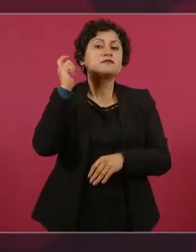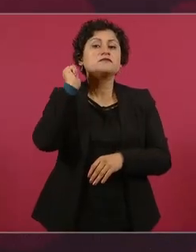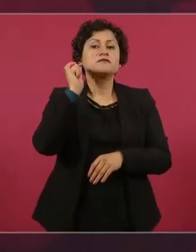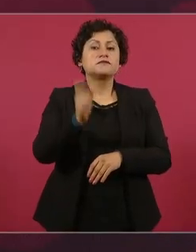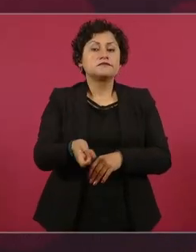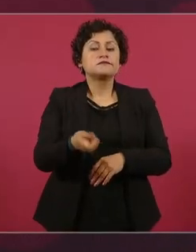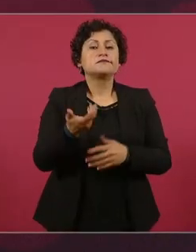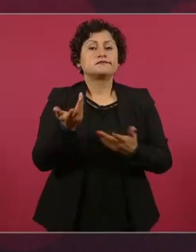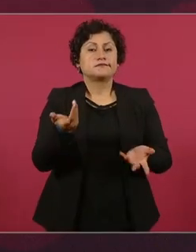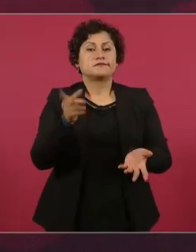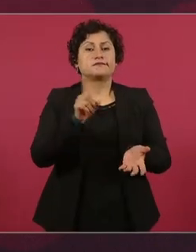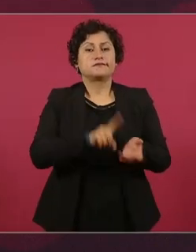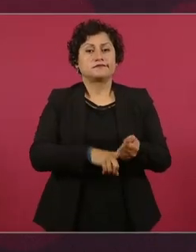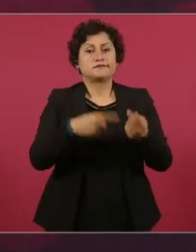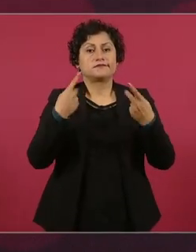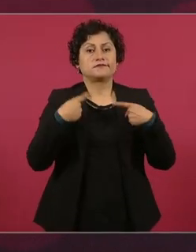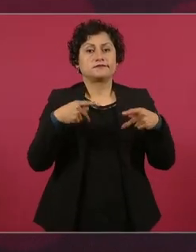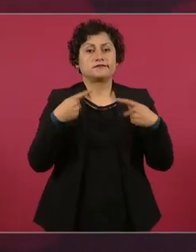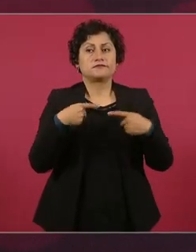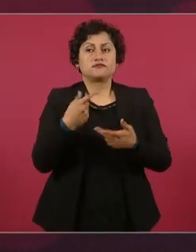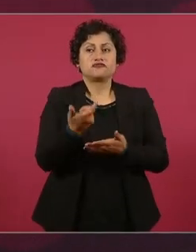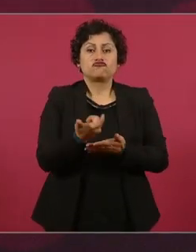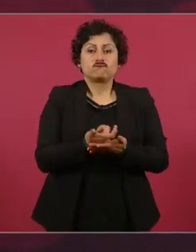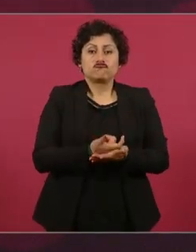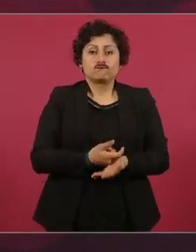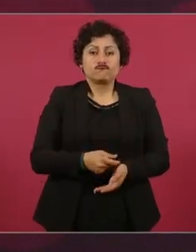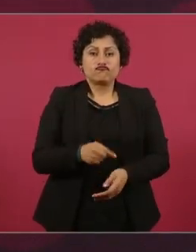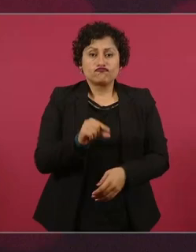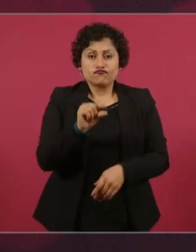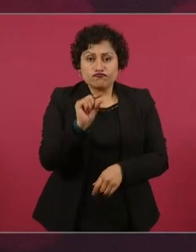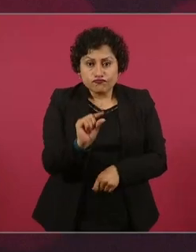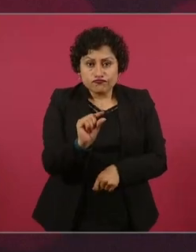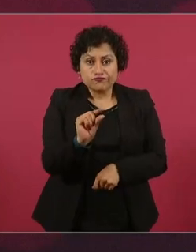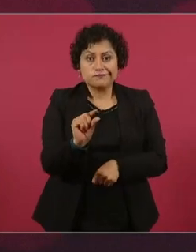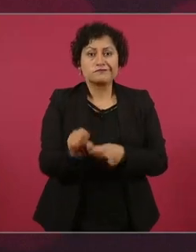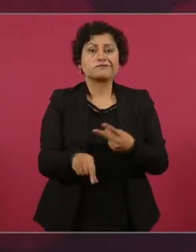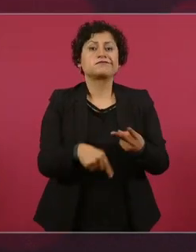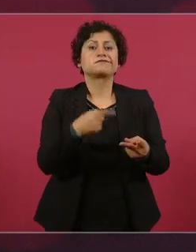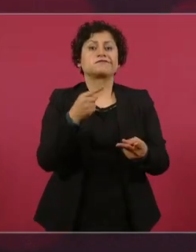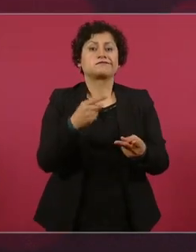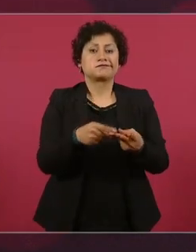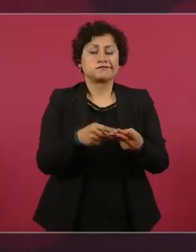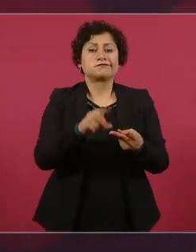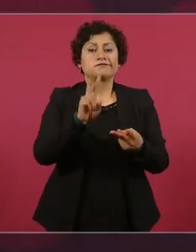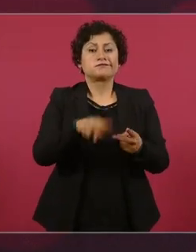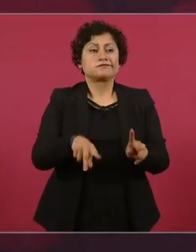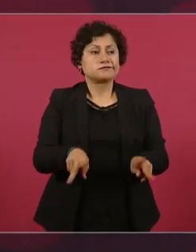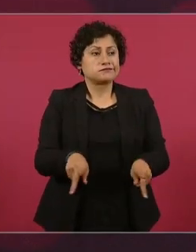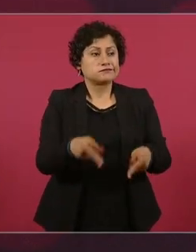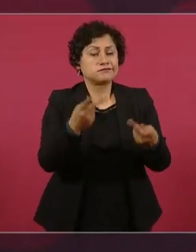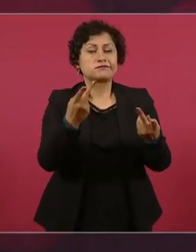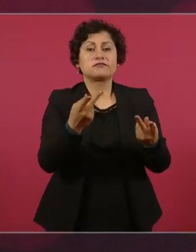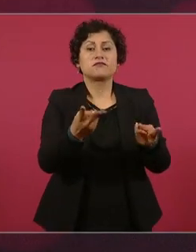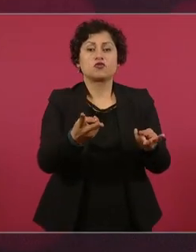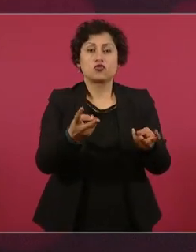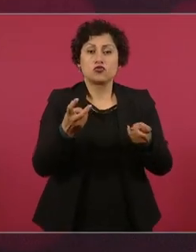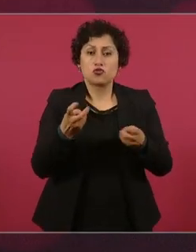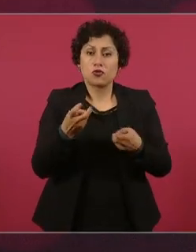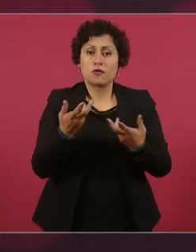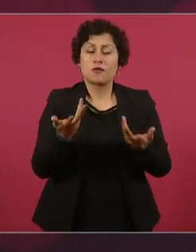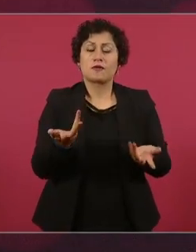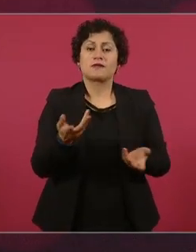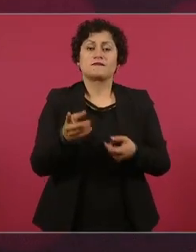pagan casi nada, nos roban en la balanza el